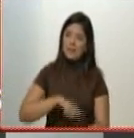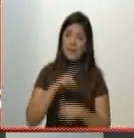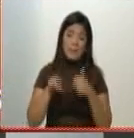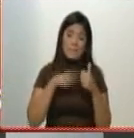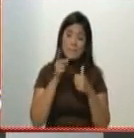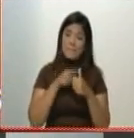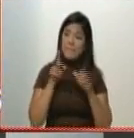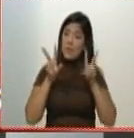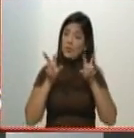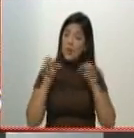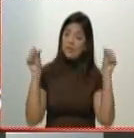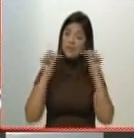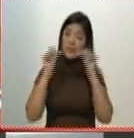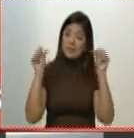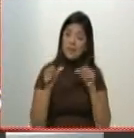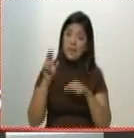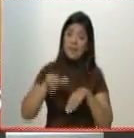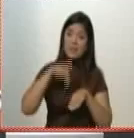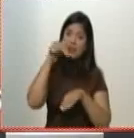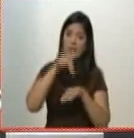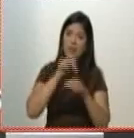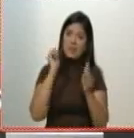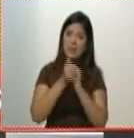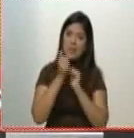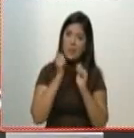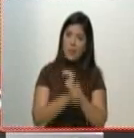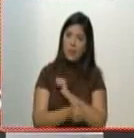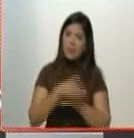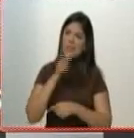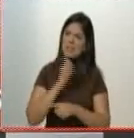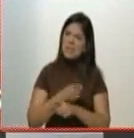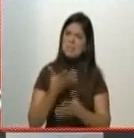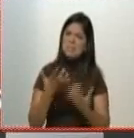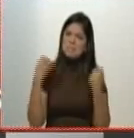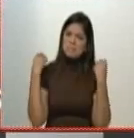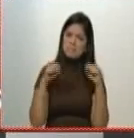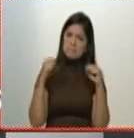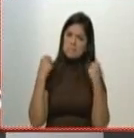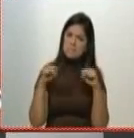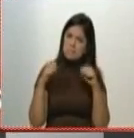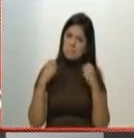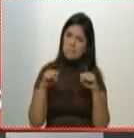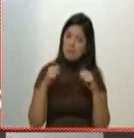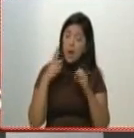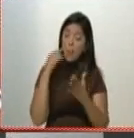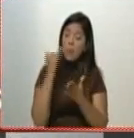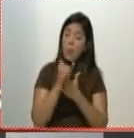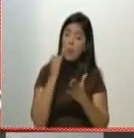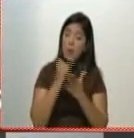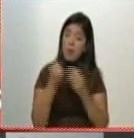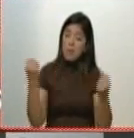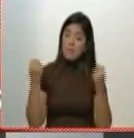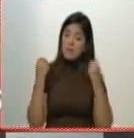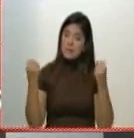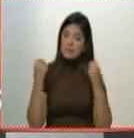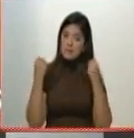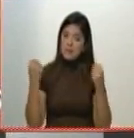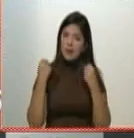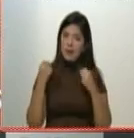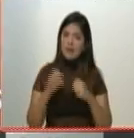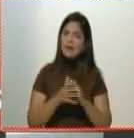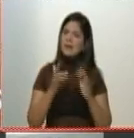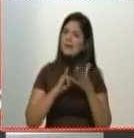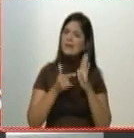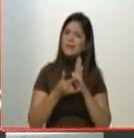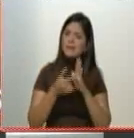fundamentales del nuevo Sistema Nacional del Deporte tiene que ver con la aplicación de las pruebas físicas antropométricas, que consiste en